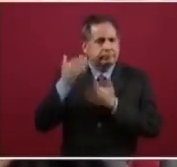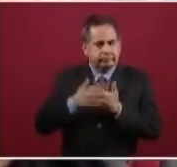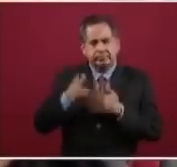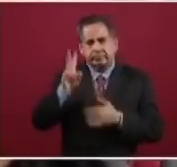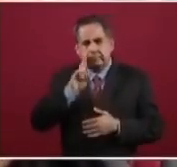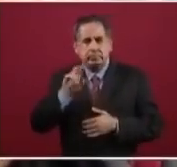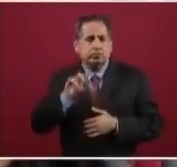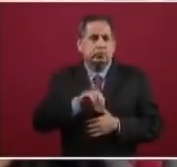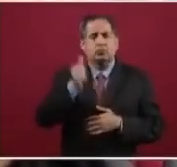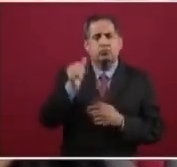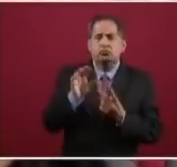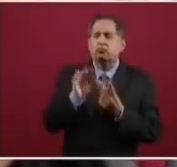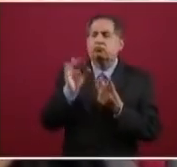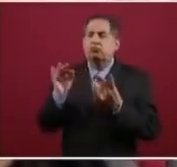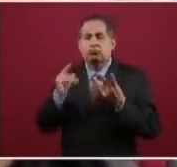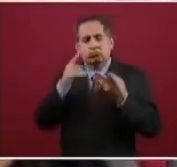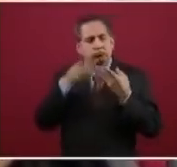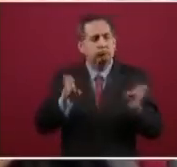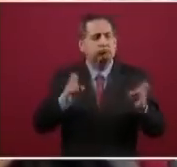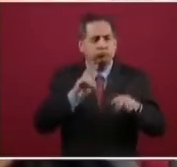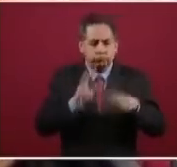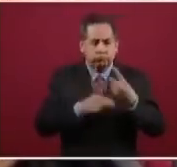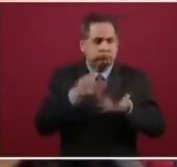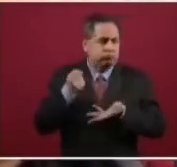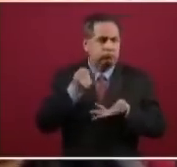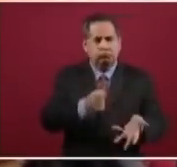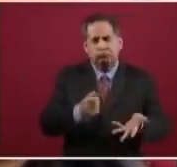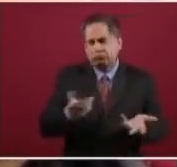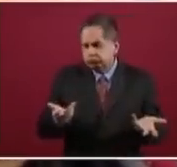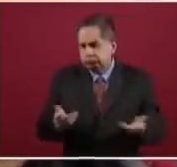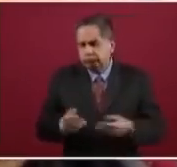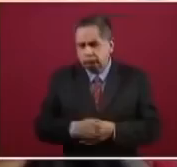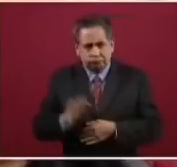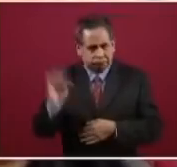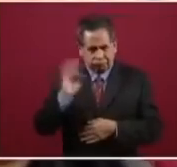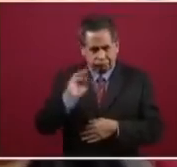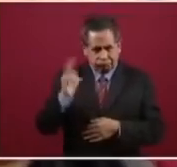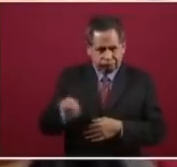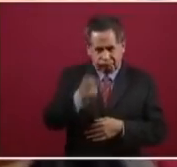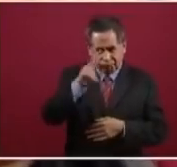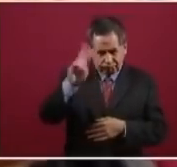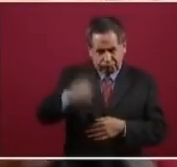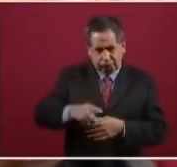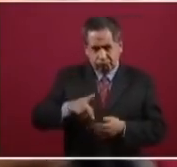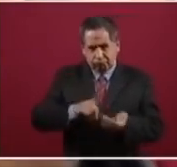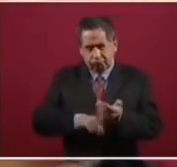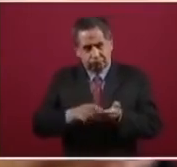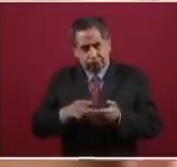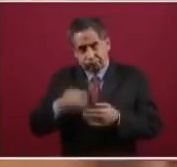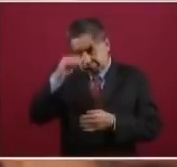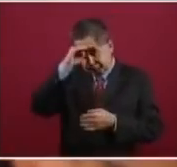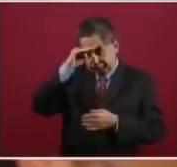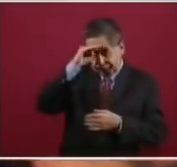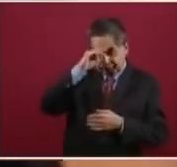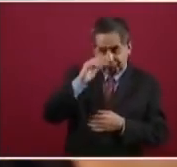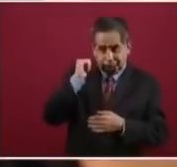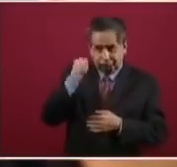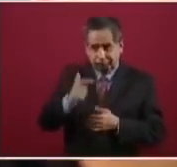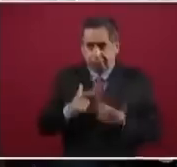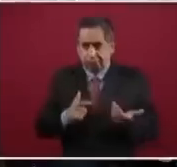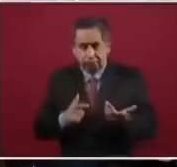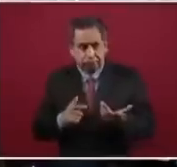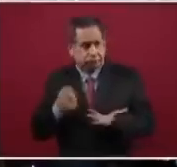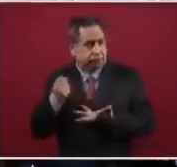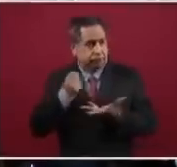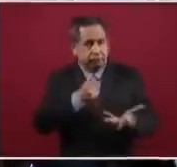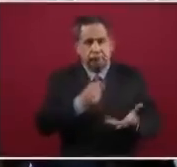contemplado algún algo de presupuesto preguntarle si en efecto se va a ese tiene pensado se tiene pendiente